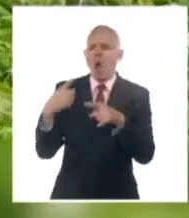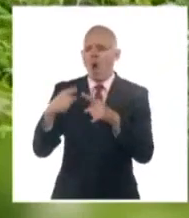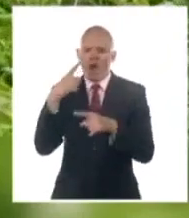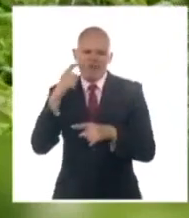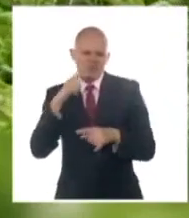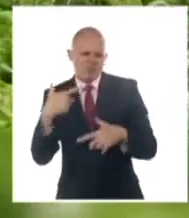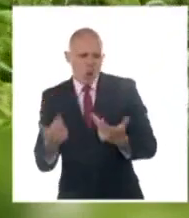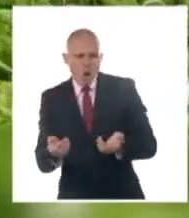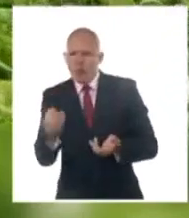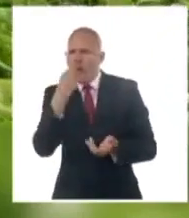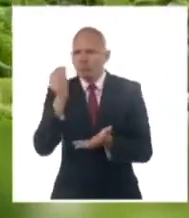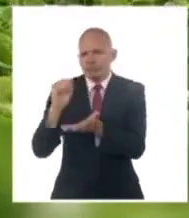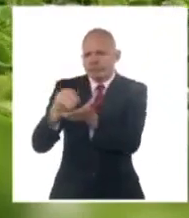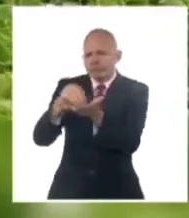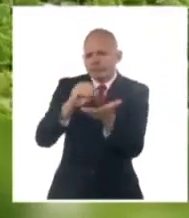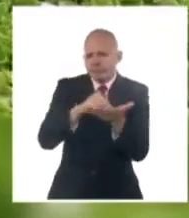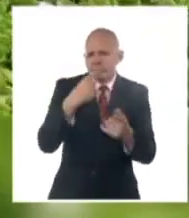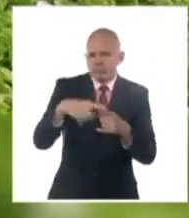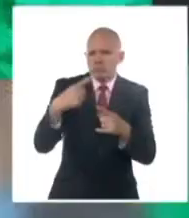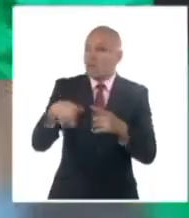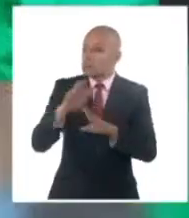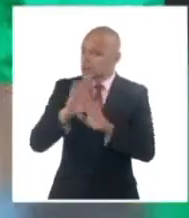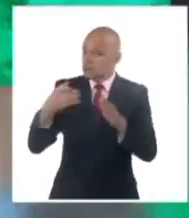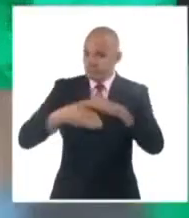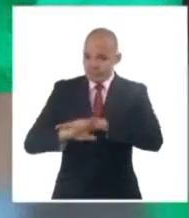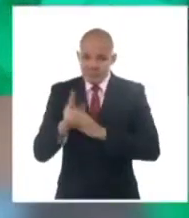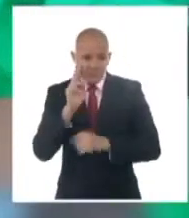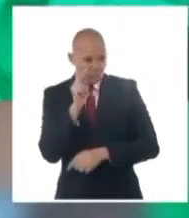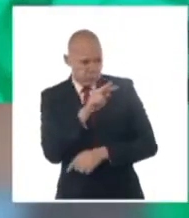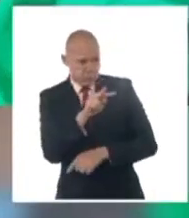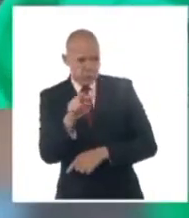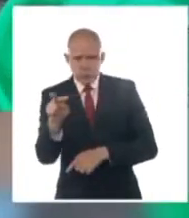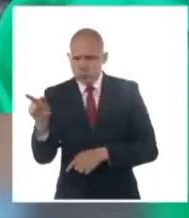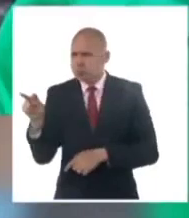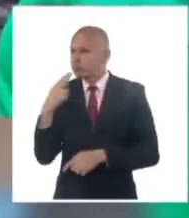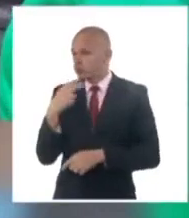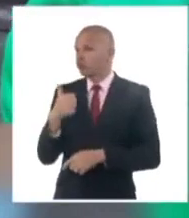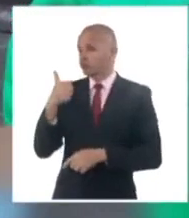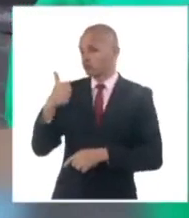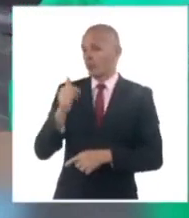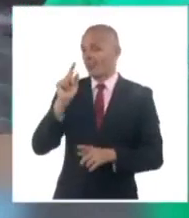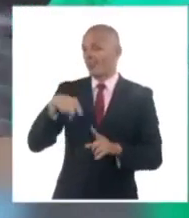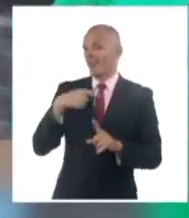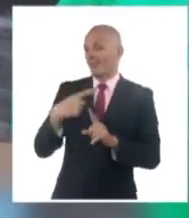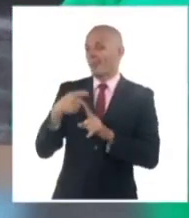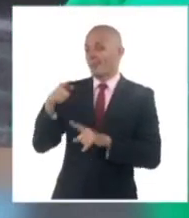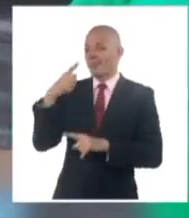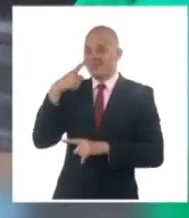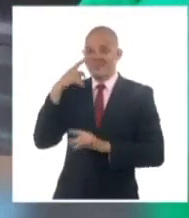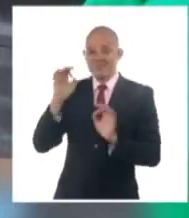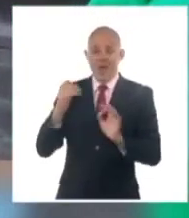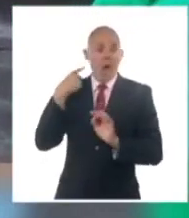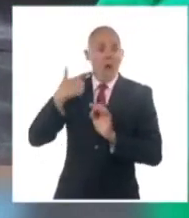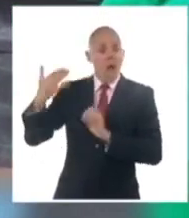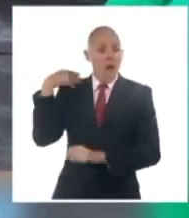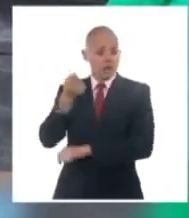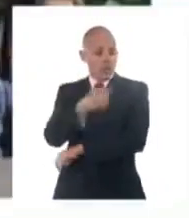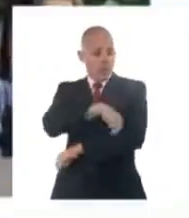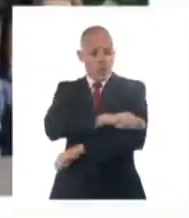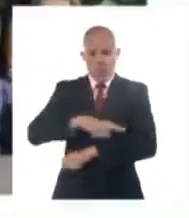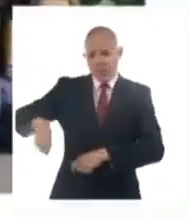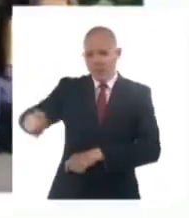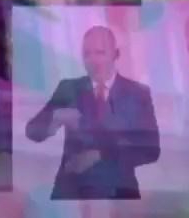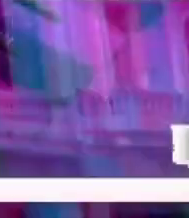Se impresionó con la visita a los túneles Cuchi, obra que enaltece el genio y el heroísmo del pueblo vietnamita en la lucha contra el imperialismo